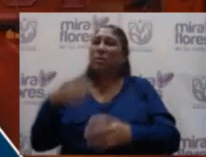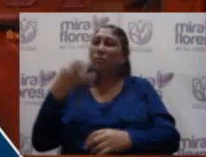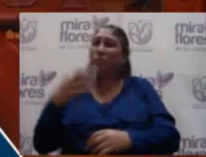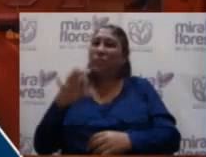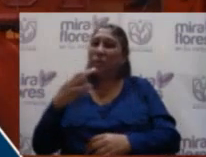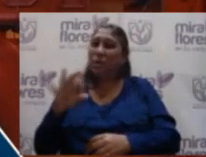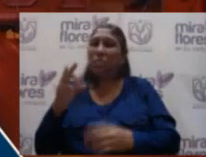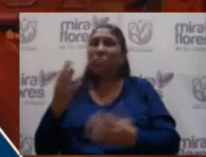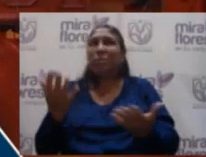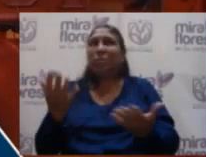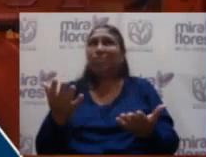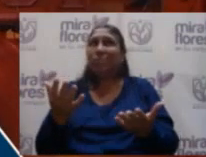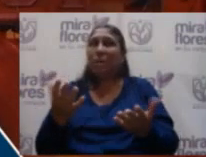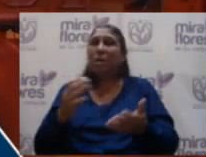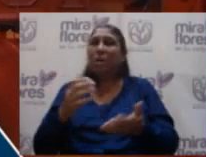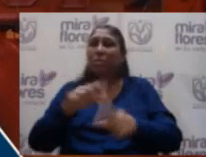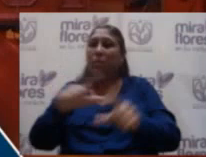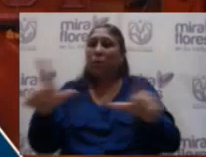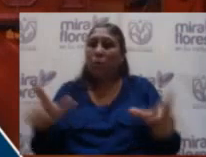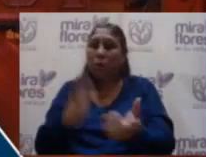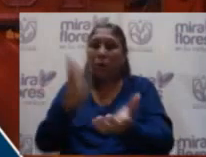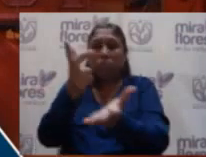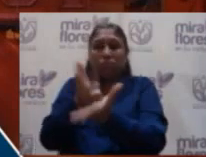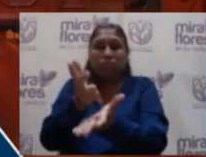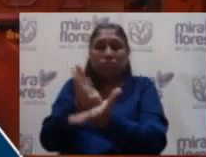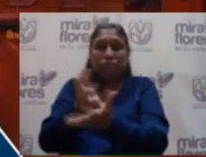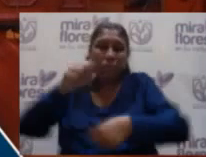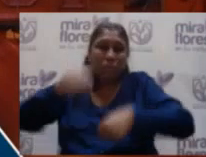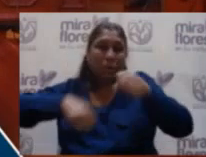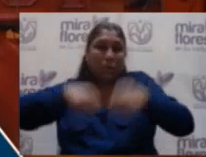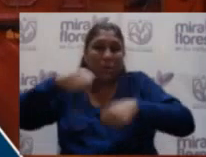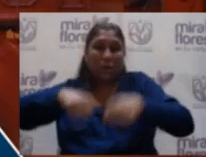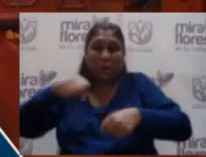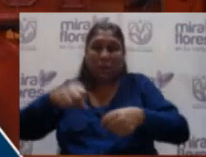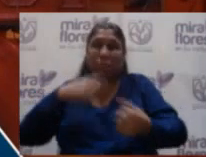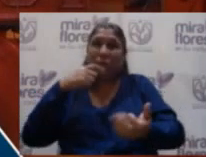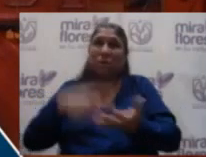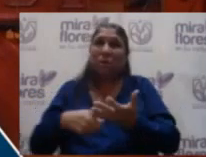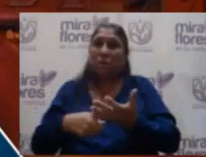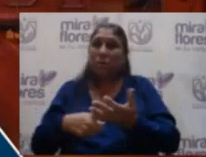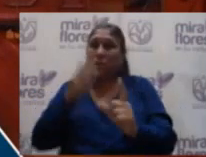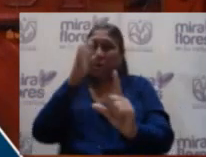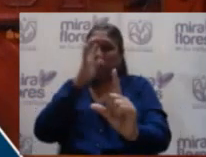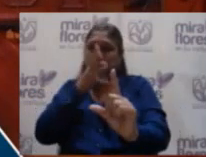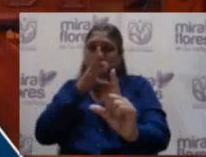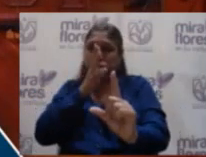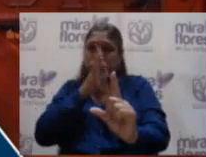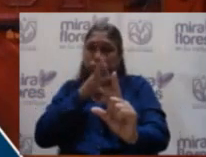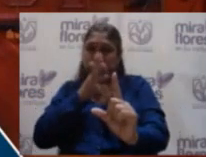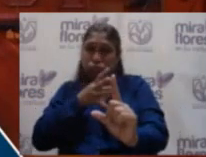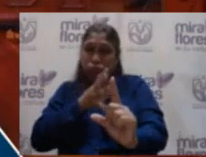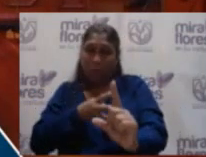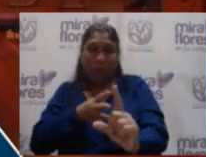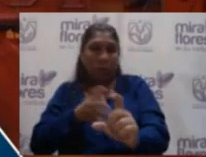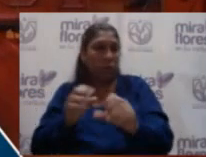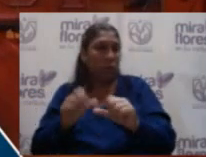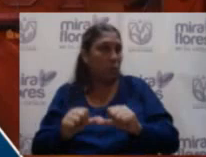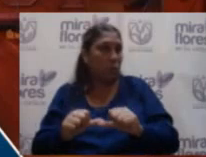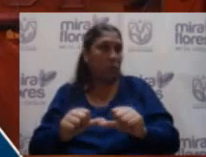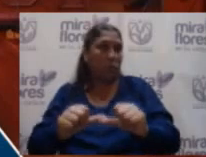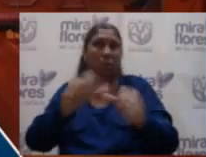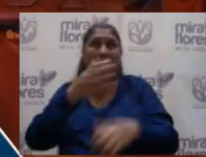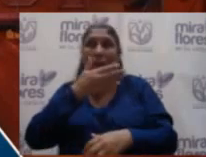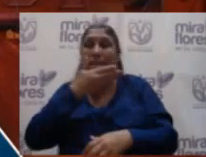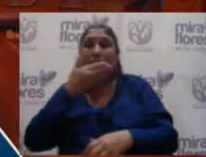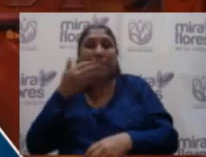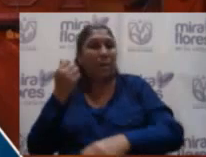una ciclovía o varias ciclovías que están siendo sometidas a evaluación constante para la mejora del